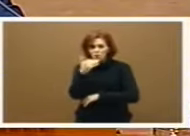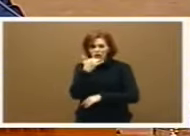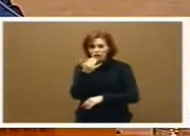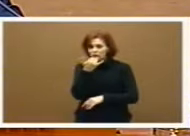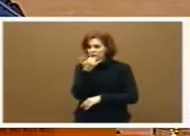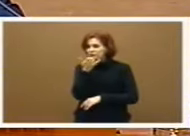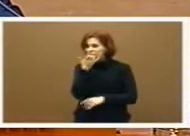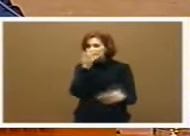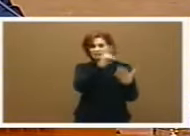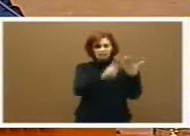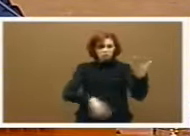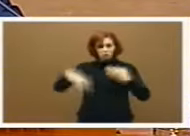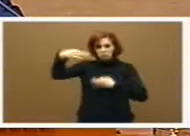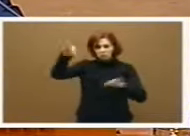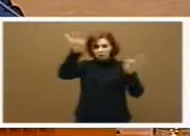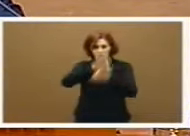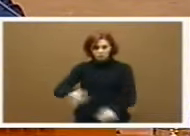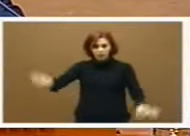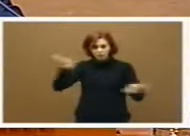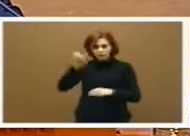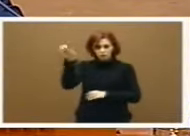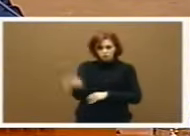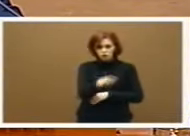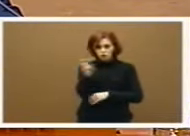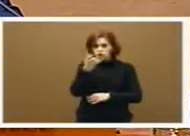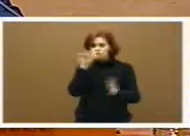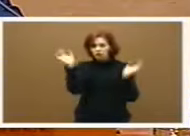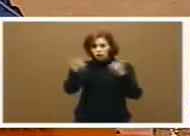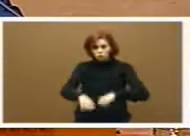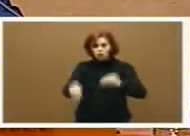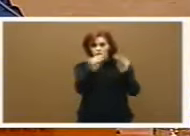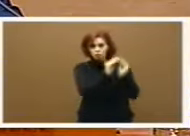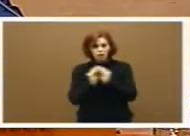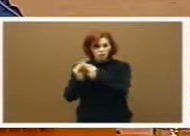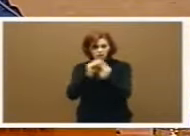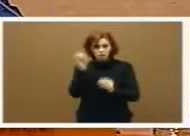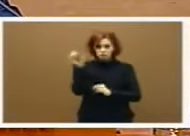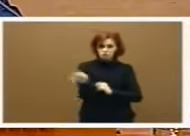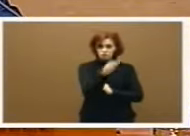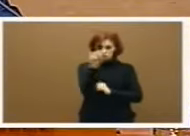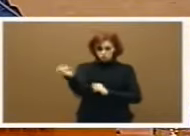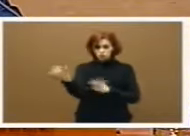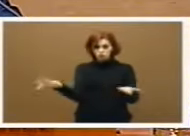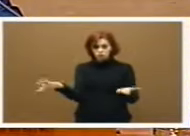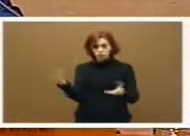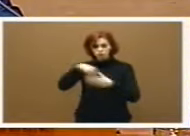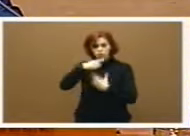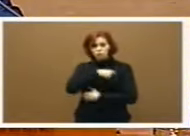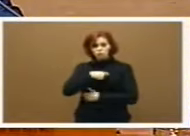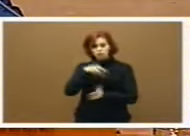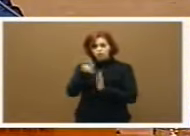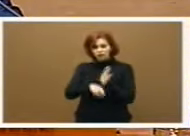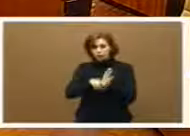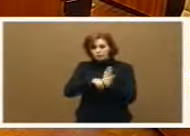lectura única la tramitación de esta reforma acordada por unanimidad por parte de los cuatro grupos parlamentarios en la comisión de reglamento de esta Cámara